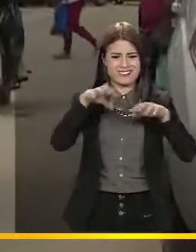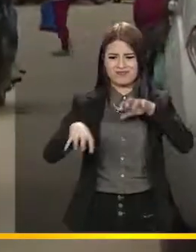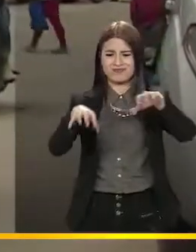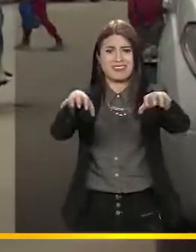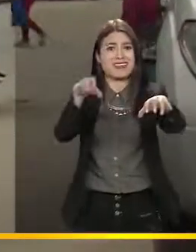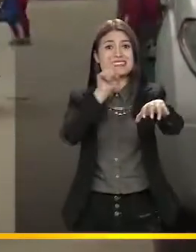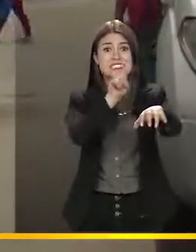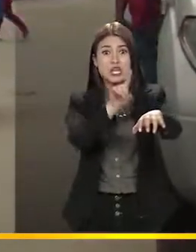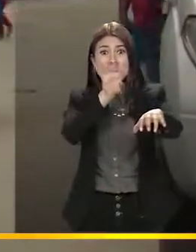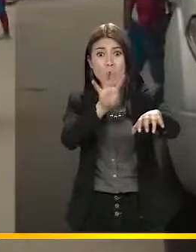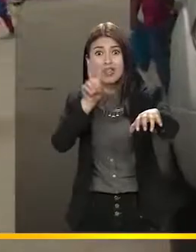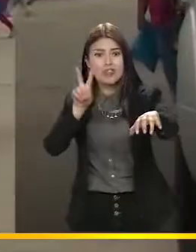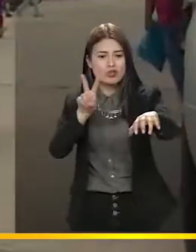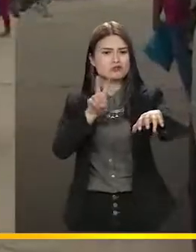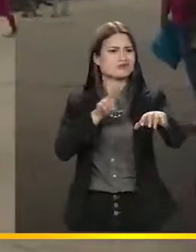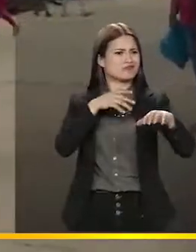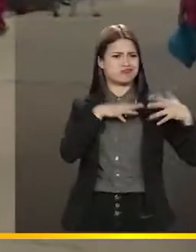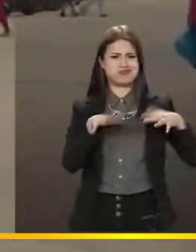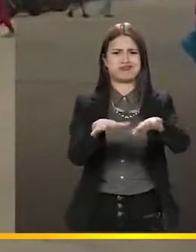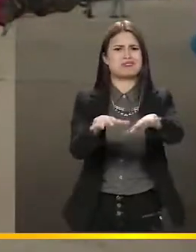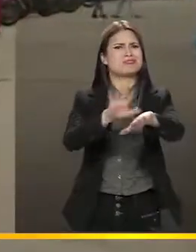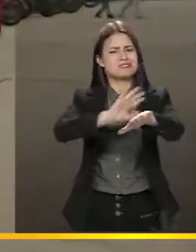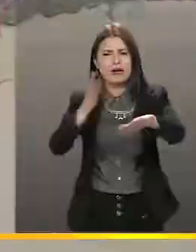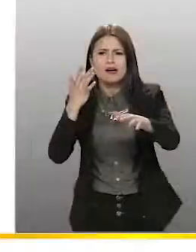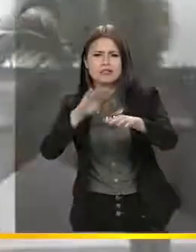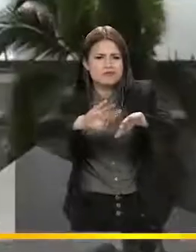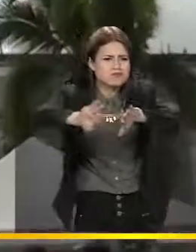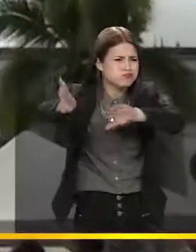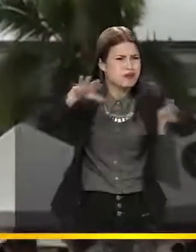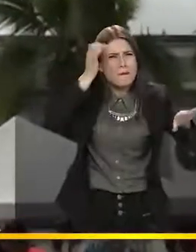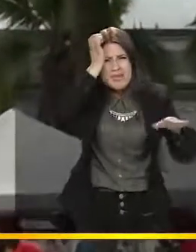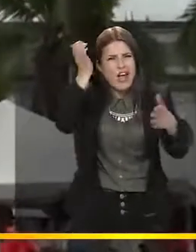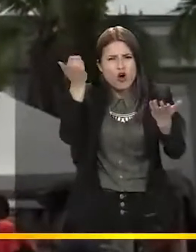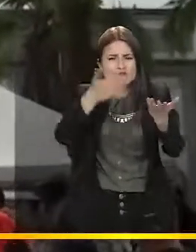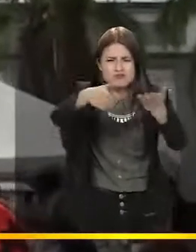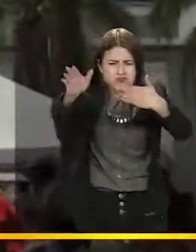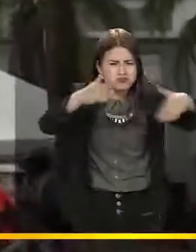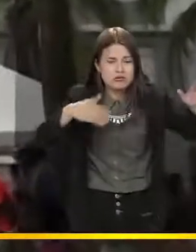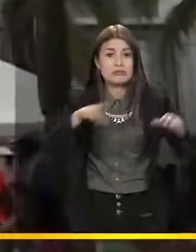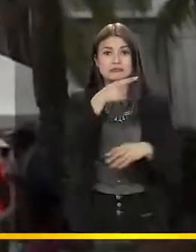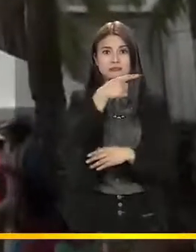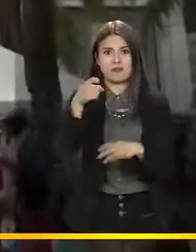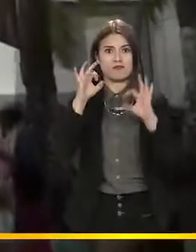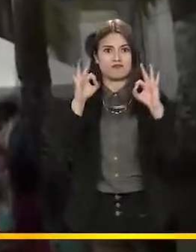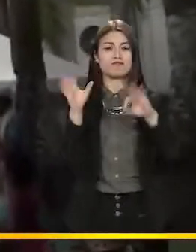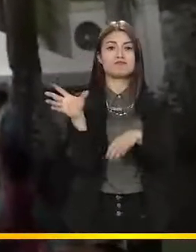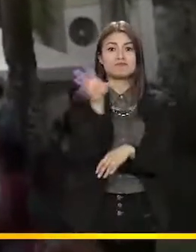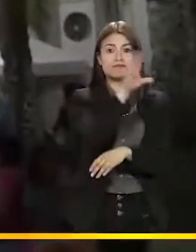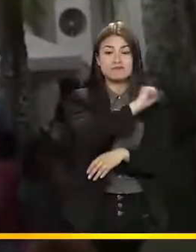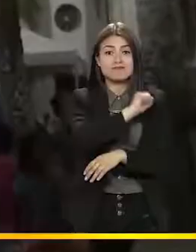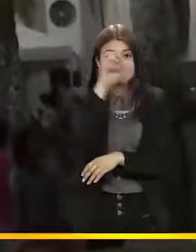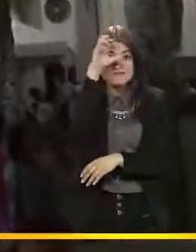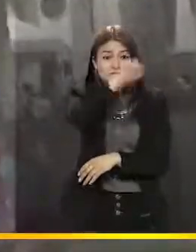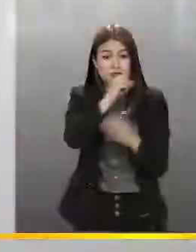despejadas de las 142 afectadas por la avalancha. Mocoa no está sola. Con todos los